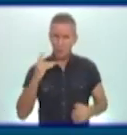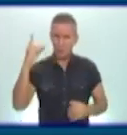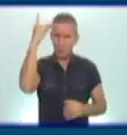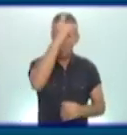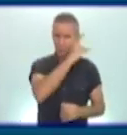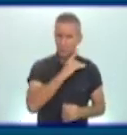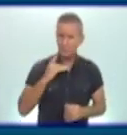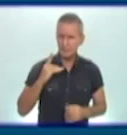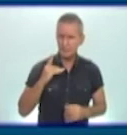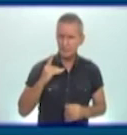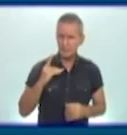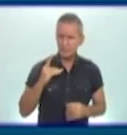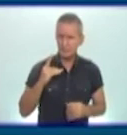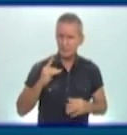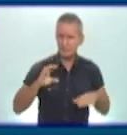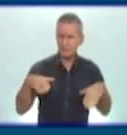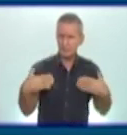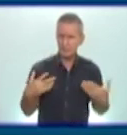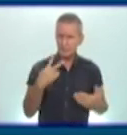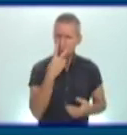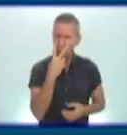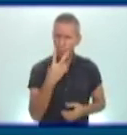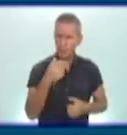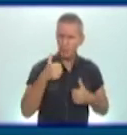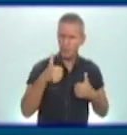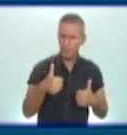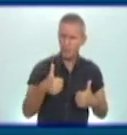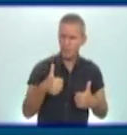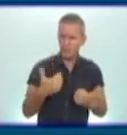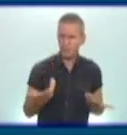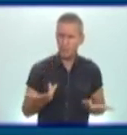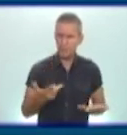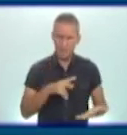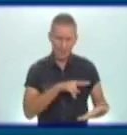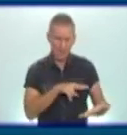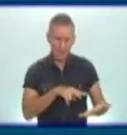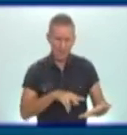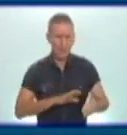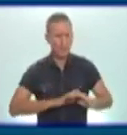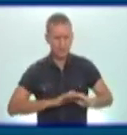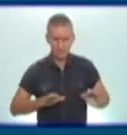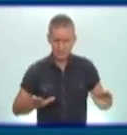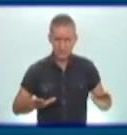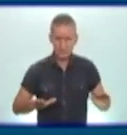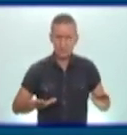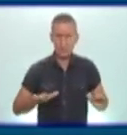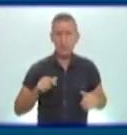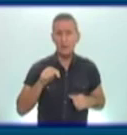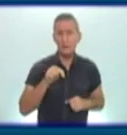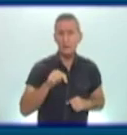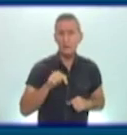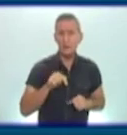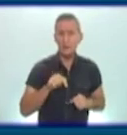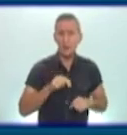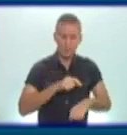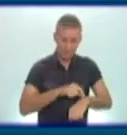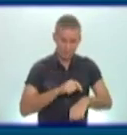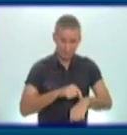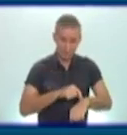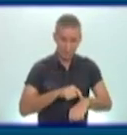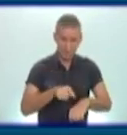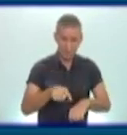describiendo. Vamos a ver bien, ya nosotros leímos la lectura. En este caso, vamos a darle un momentico para que